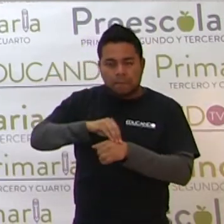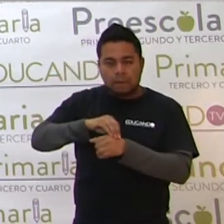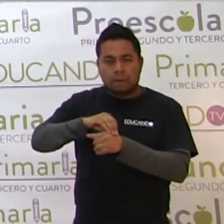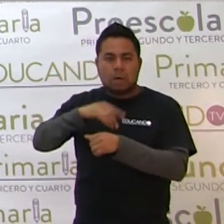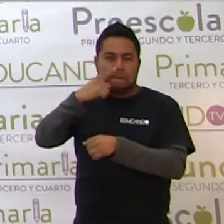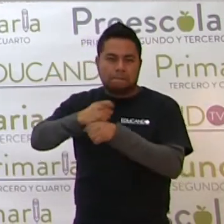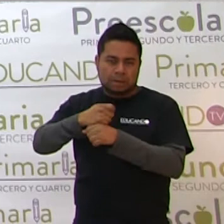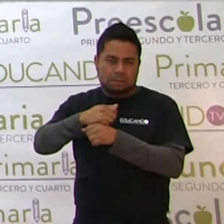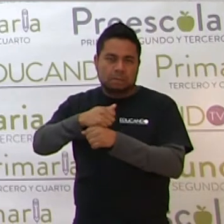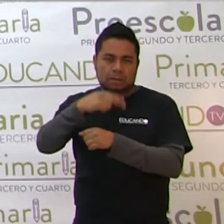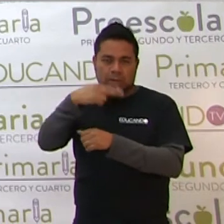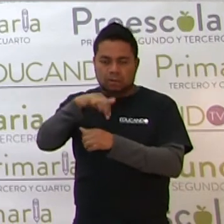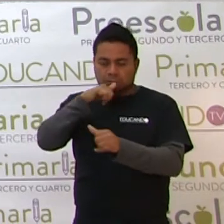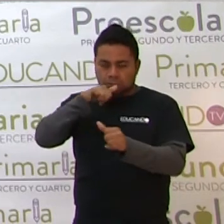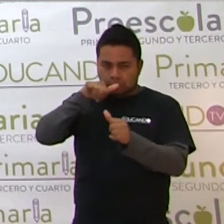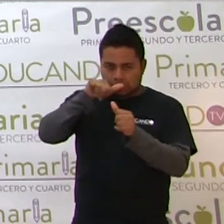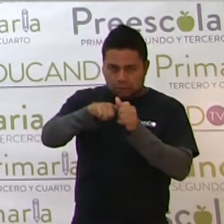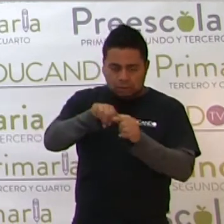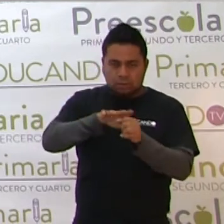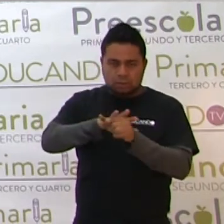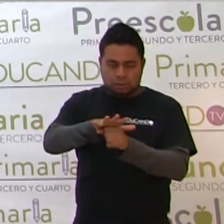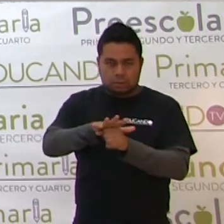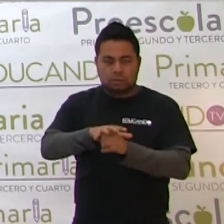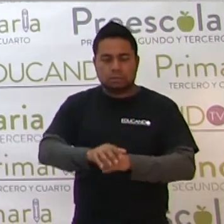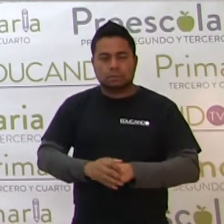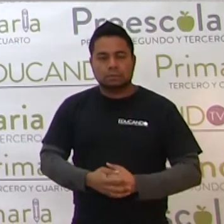del primer nombre del autor del texto.